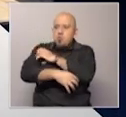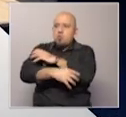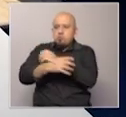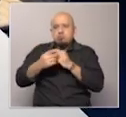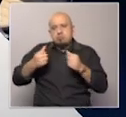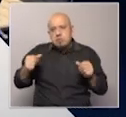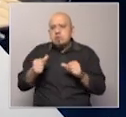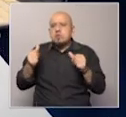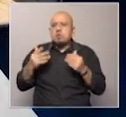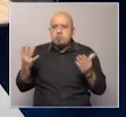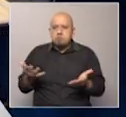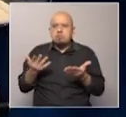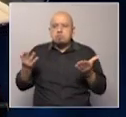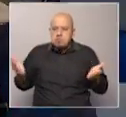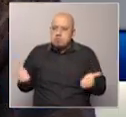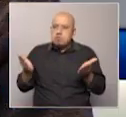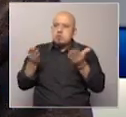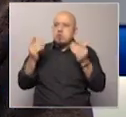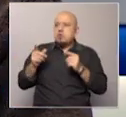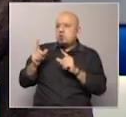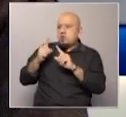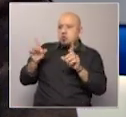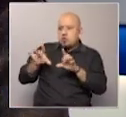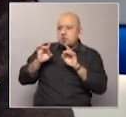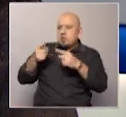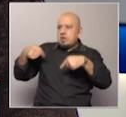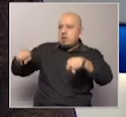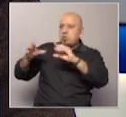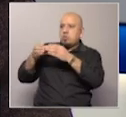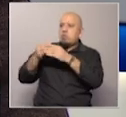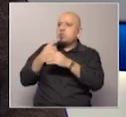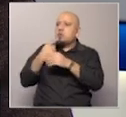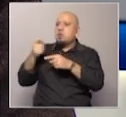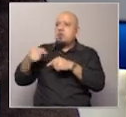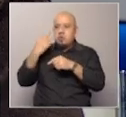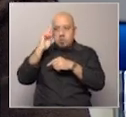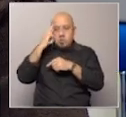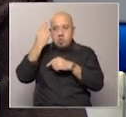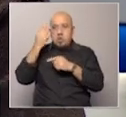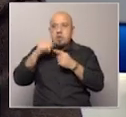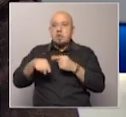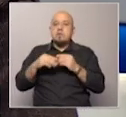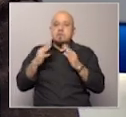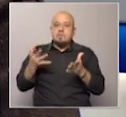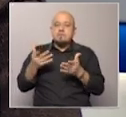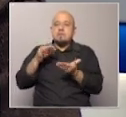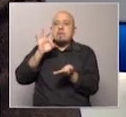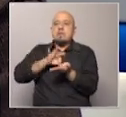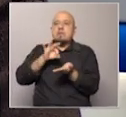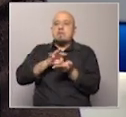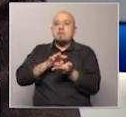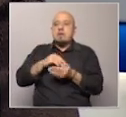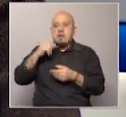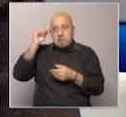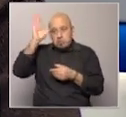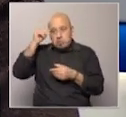liberado a la agenda de los partidos que si bien los partidos del uruguay me saco el sombrero y del sistema republicano y